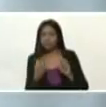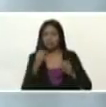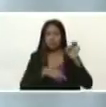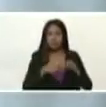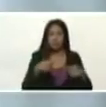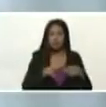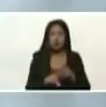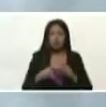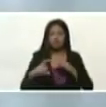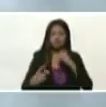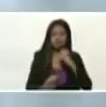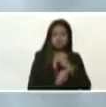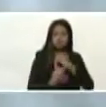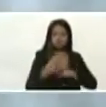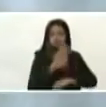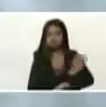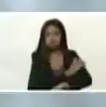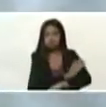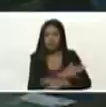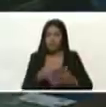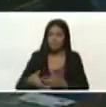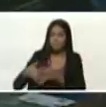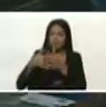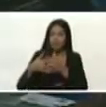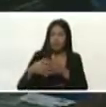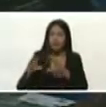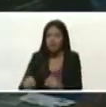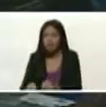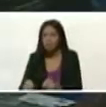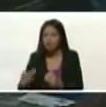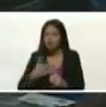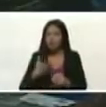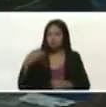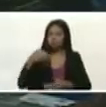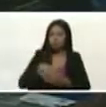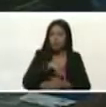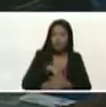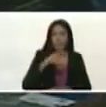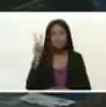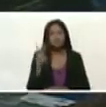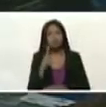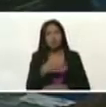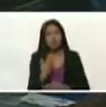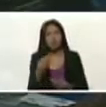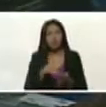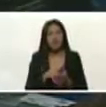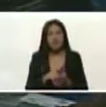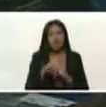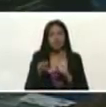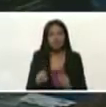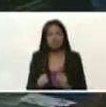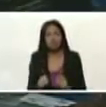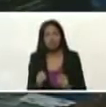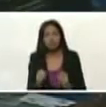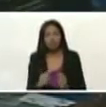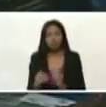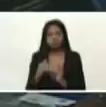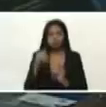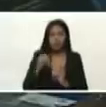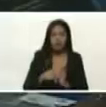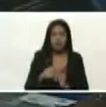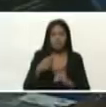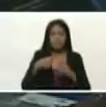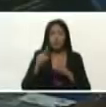derecha guaidocista, el imperialismo norteamericano, el desaliento que quiere sembrar el capitalismo neoliberal.